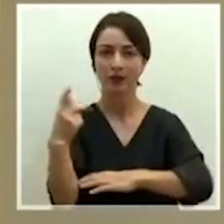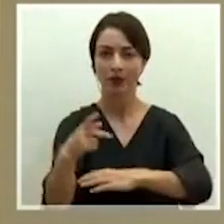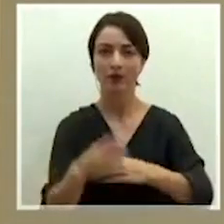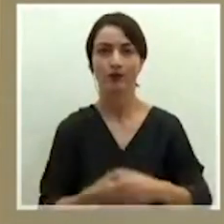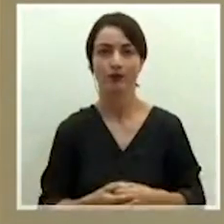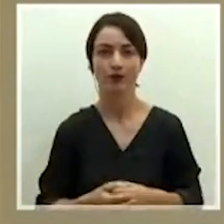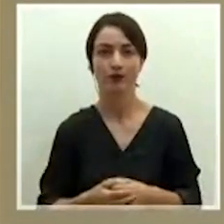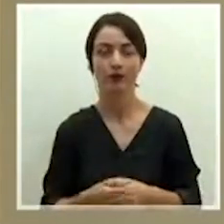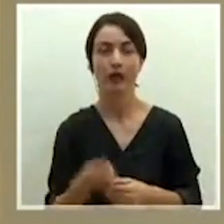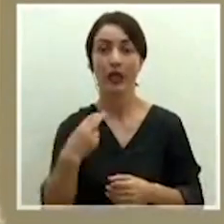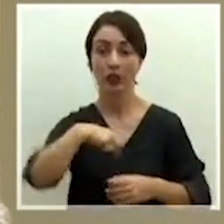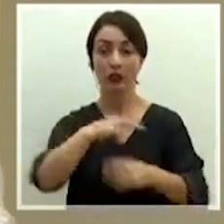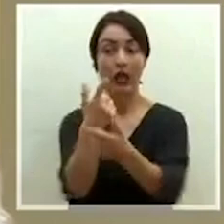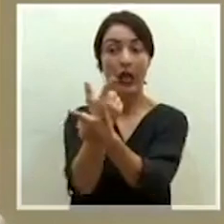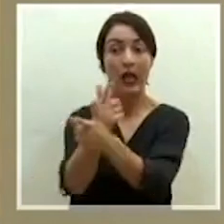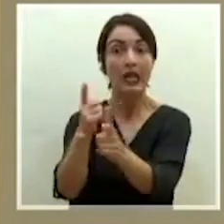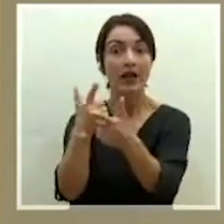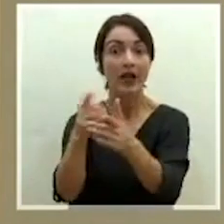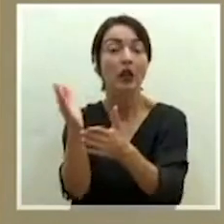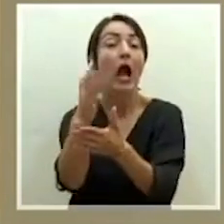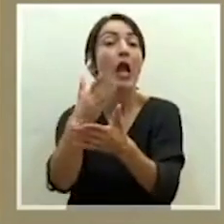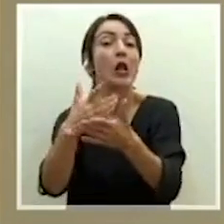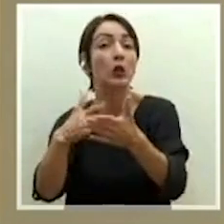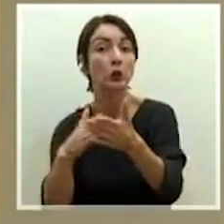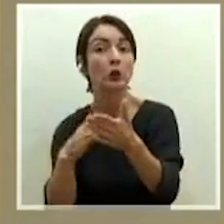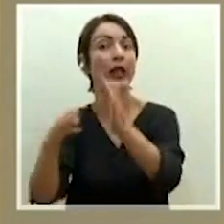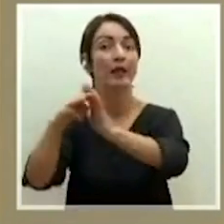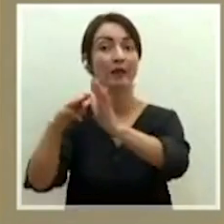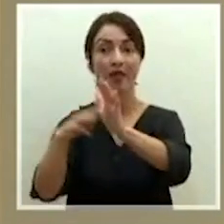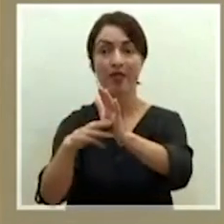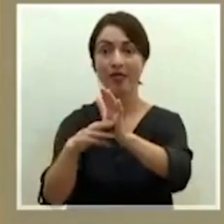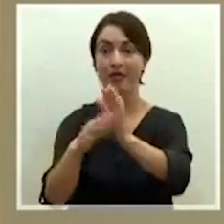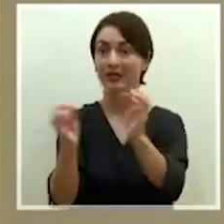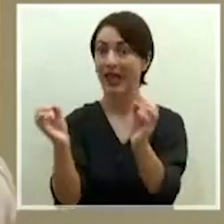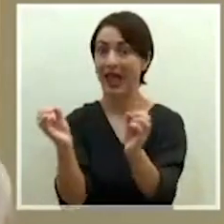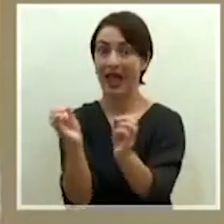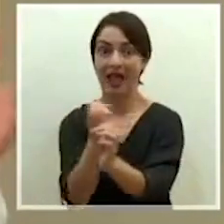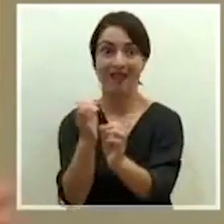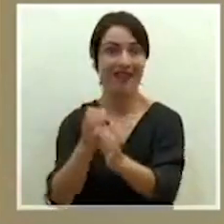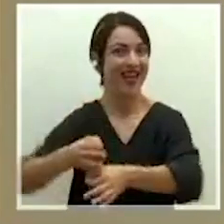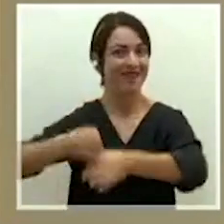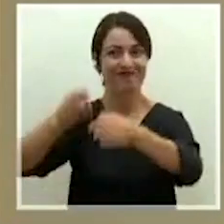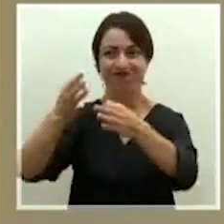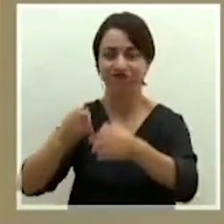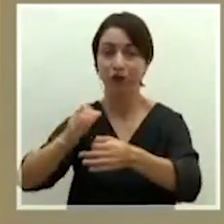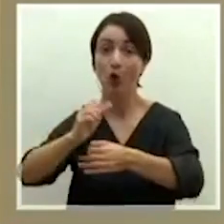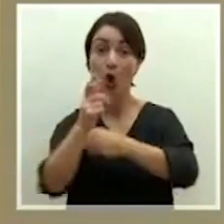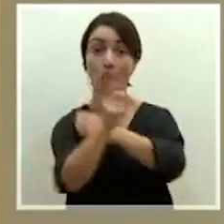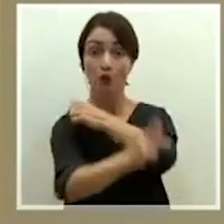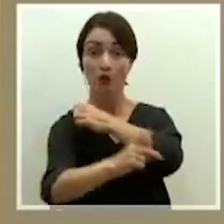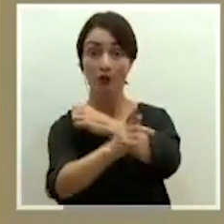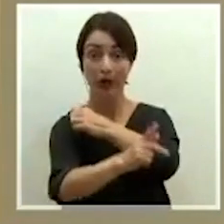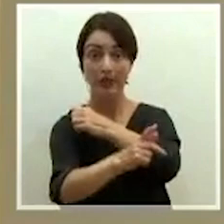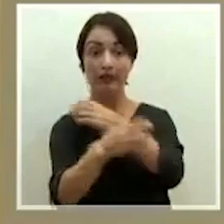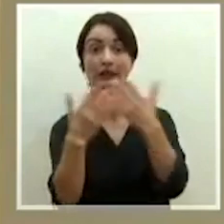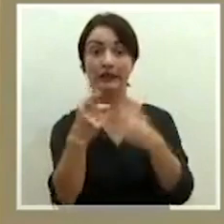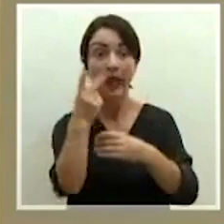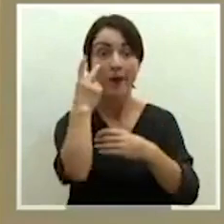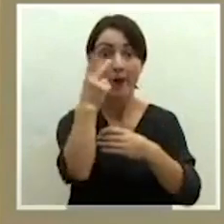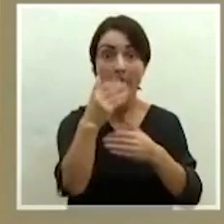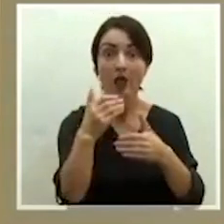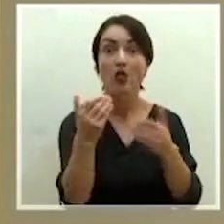y estamos liberando algunas medidas, nada está escrito en piedra, y como mismo otros países han regresado a